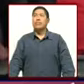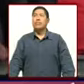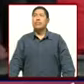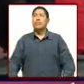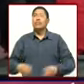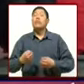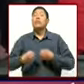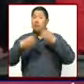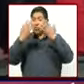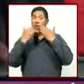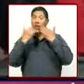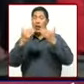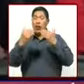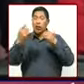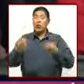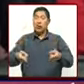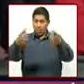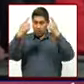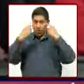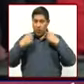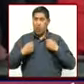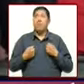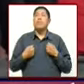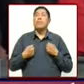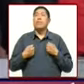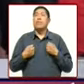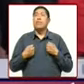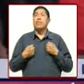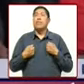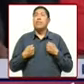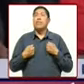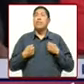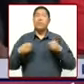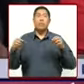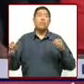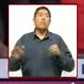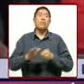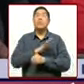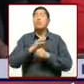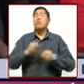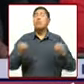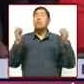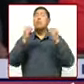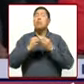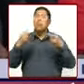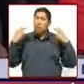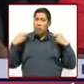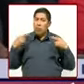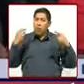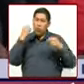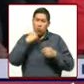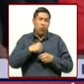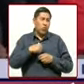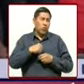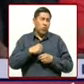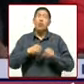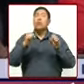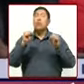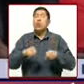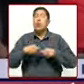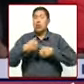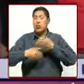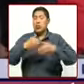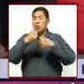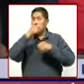Muchas gracias por su presencia. Nos llena de más valor, de más coraje para